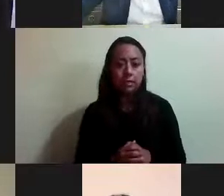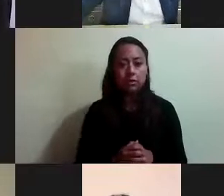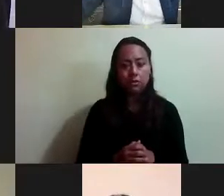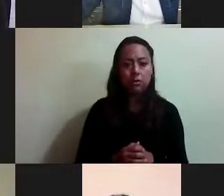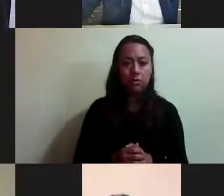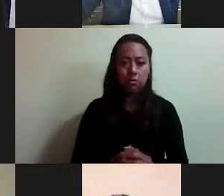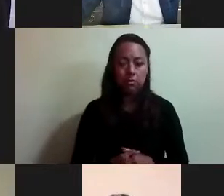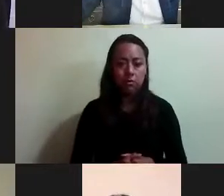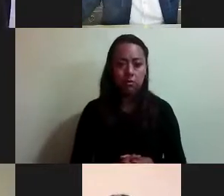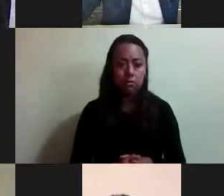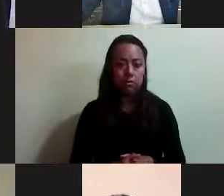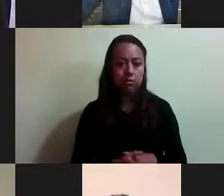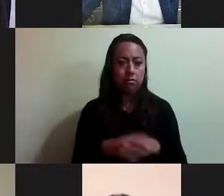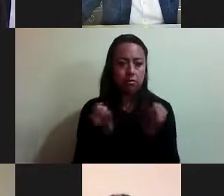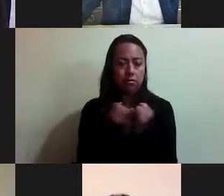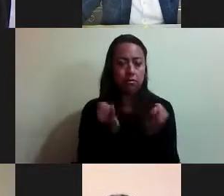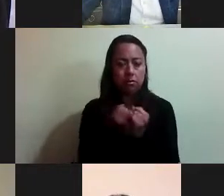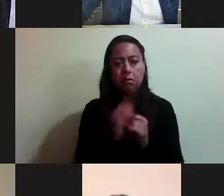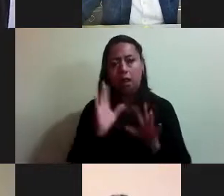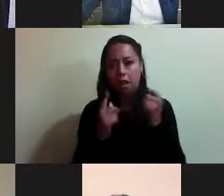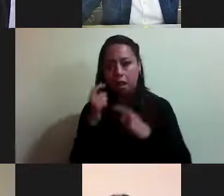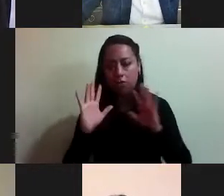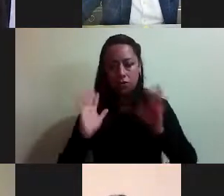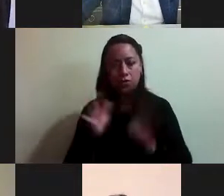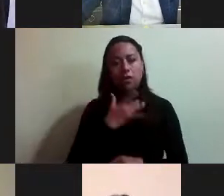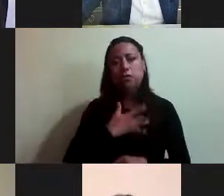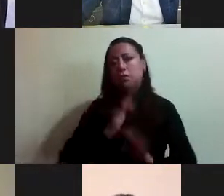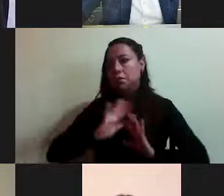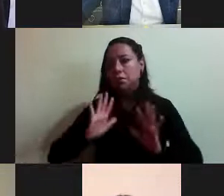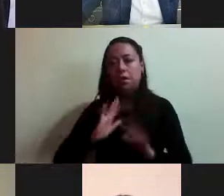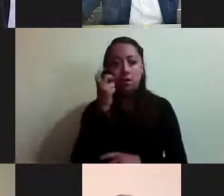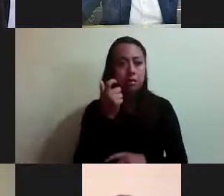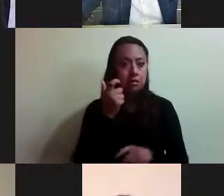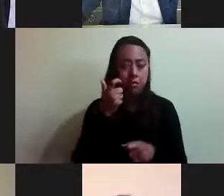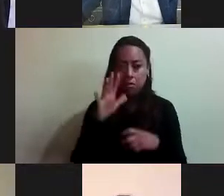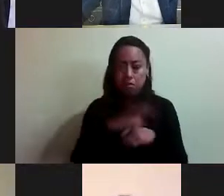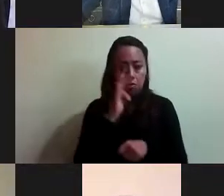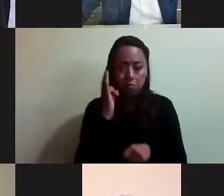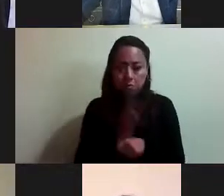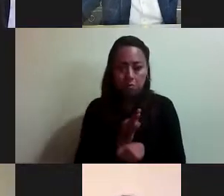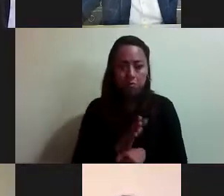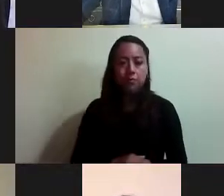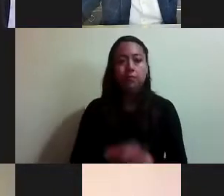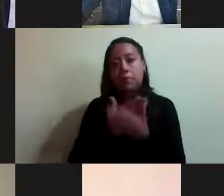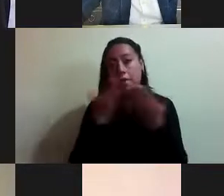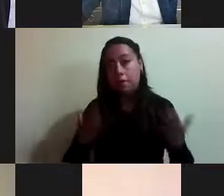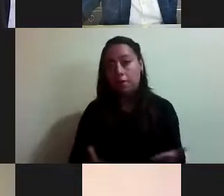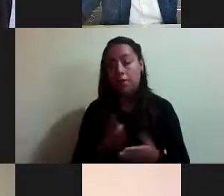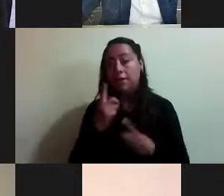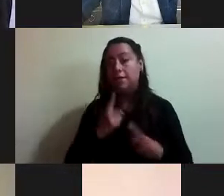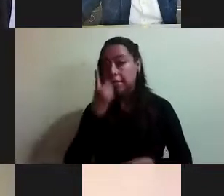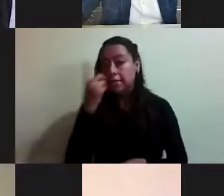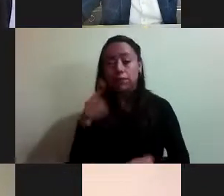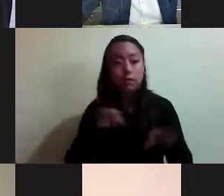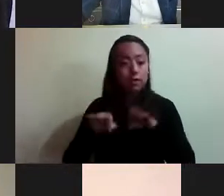aceptemos pues así resignados que ese ya va a ser el presupuesto, y les digamos a los trabajadores, ahora les toca otra vez apoquinar, ¿no? Vamos a